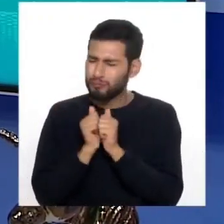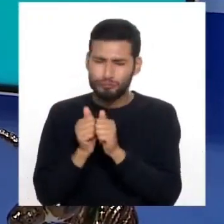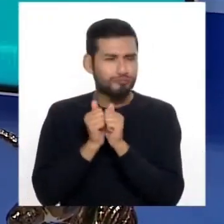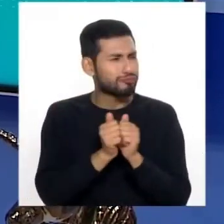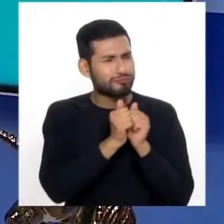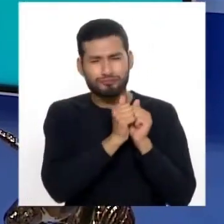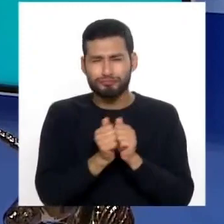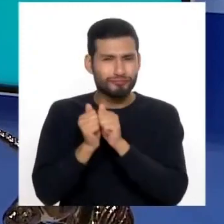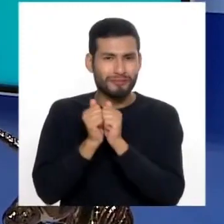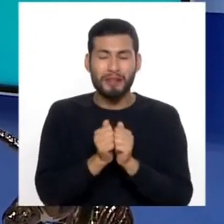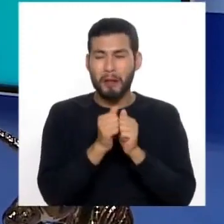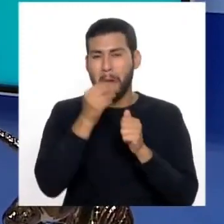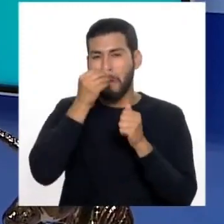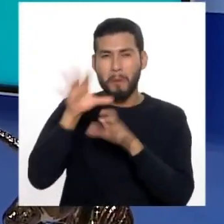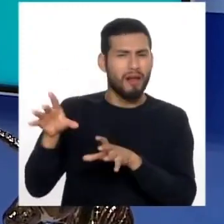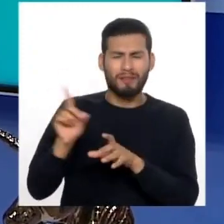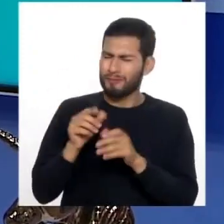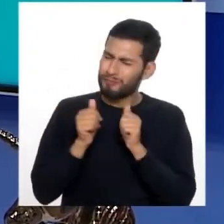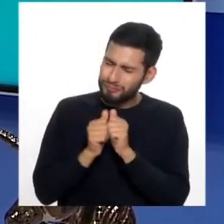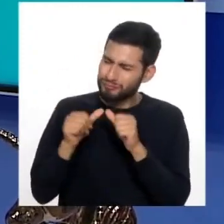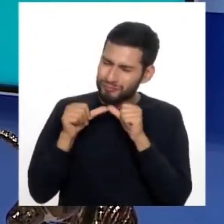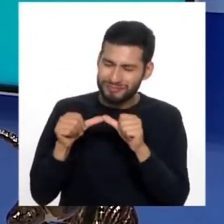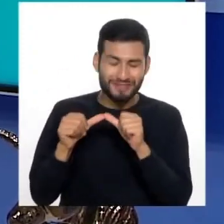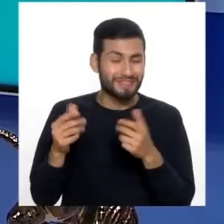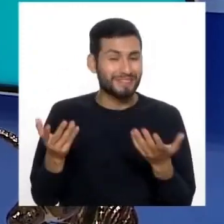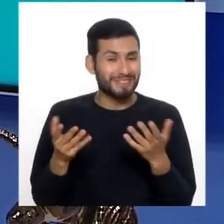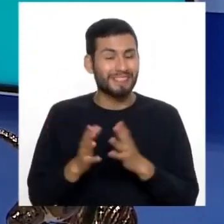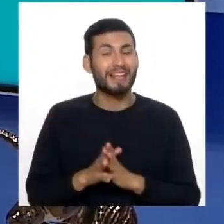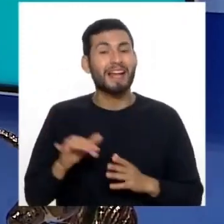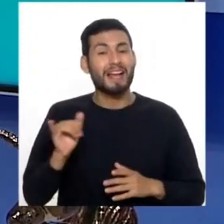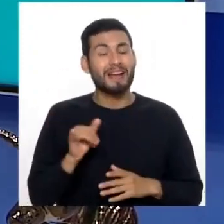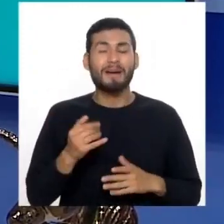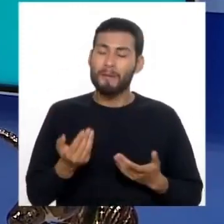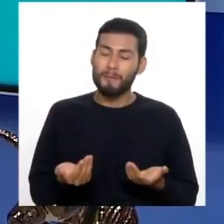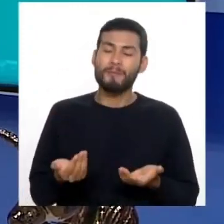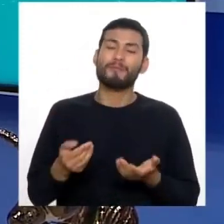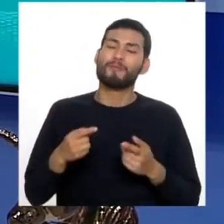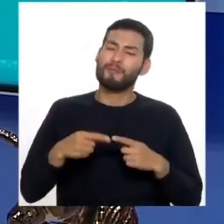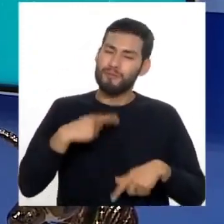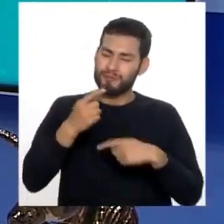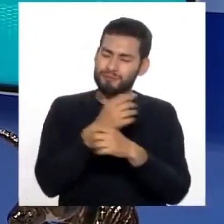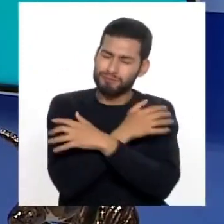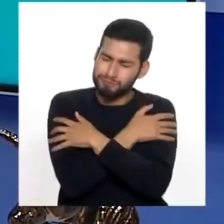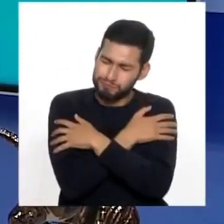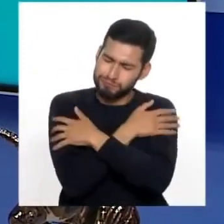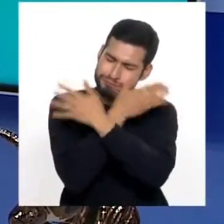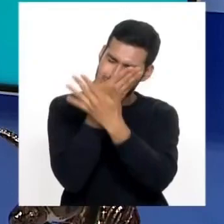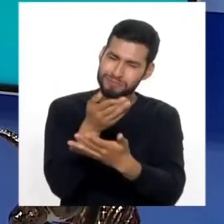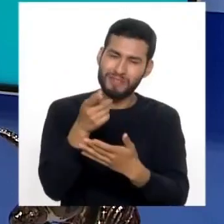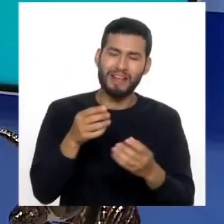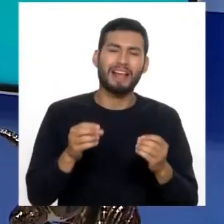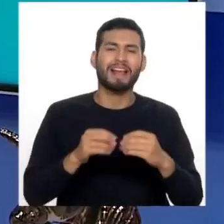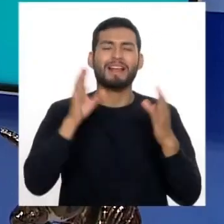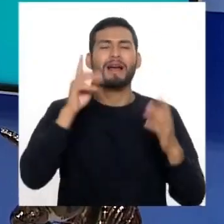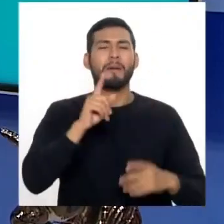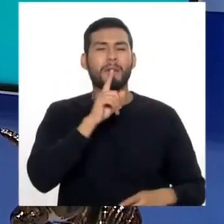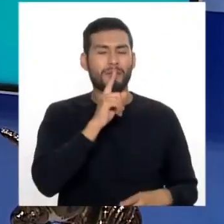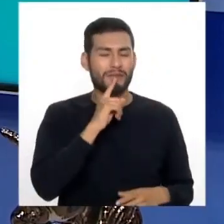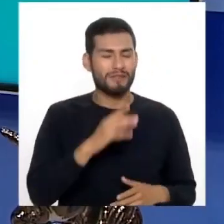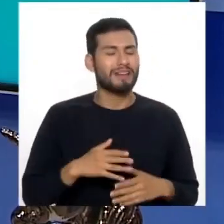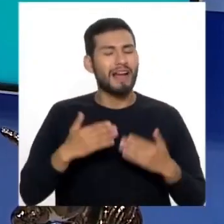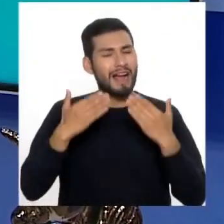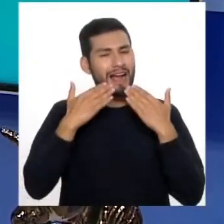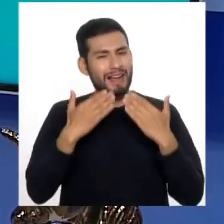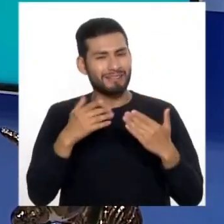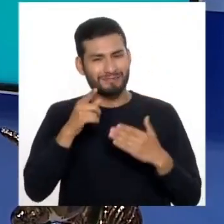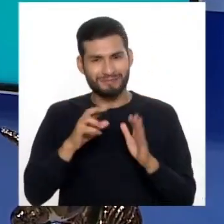siempre y que no te dejó en ningún momento. Y por supuesto, devolvemos este abrazo para ti por el Día del Padre y gracias,